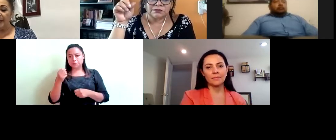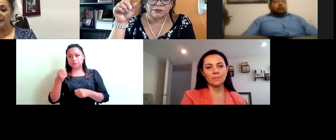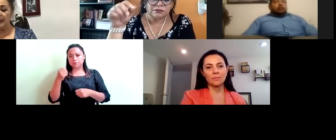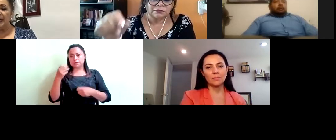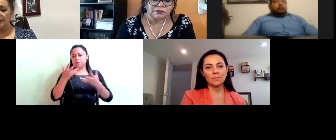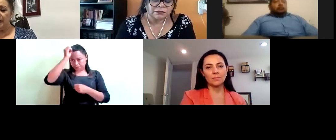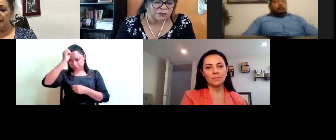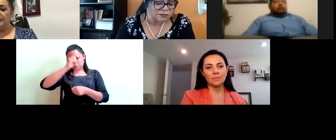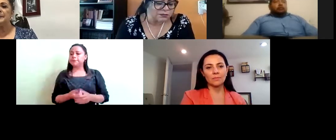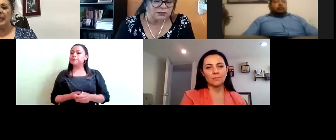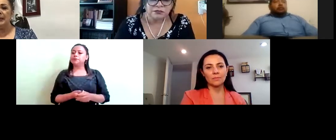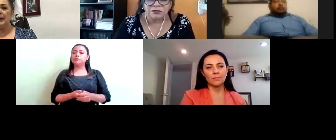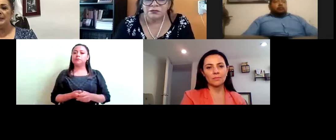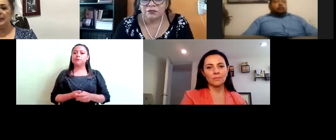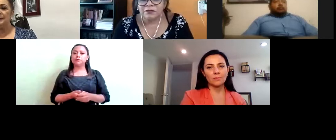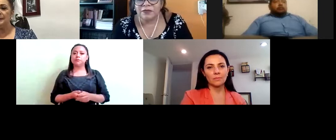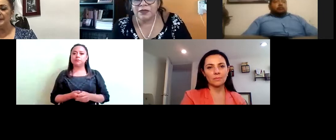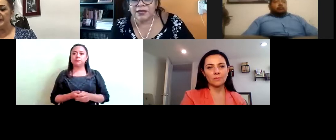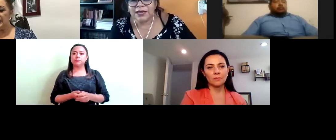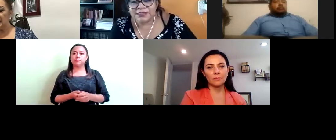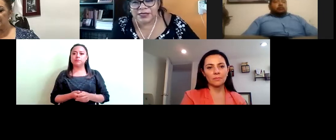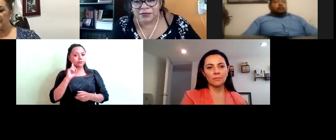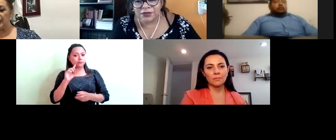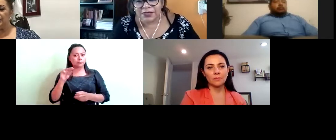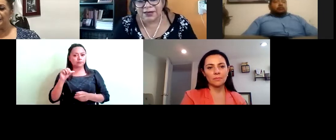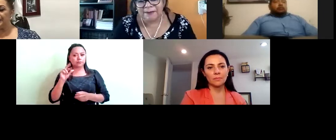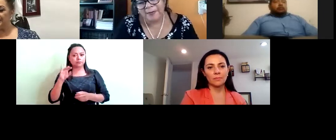Diputada Marisela, adelante. Gracias.